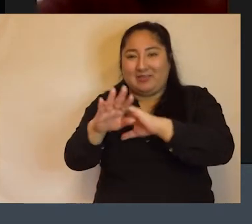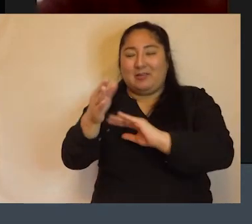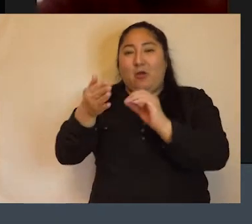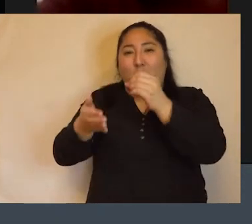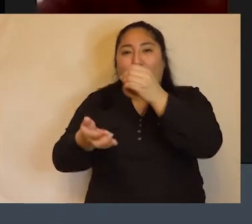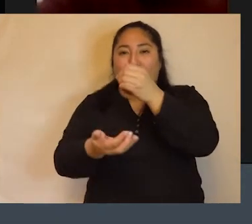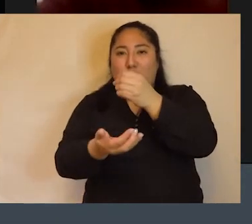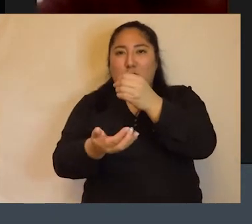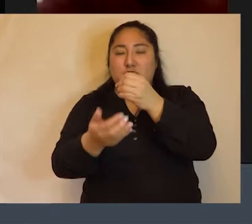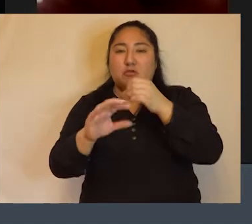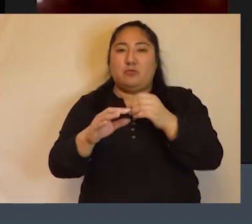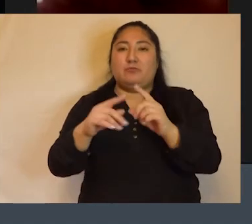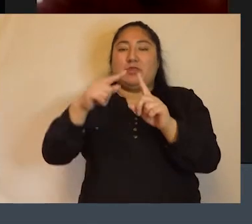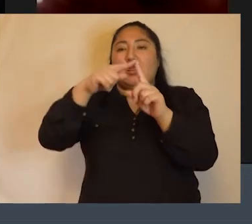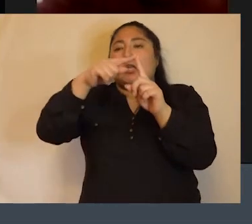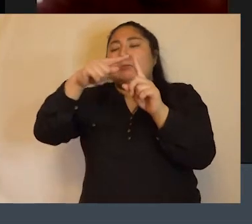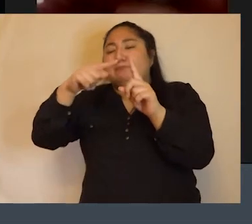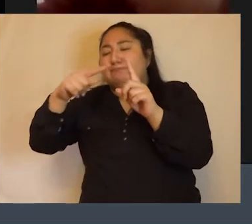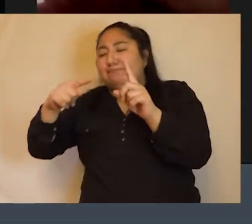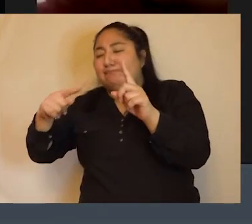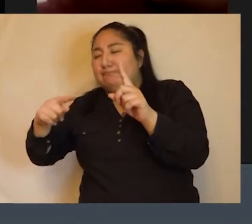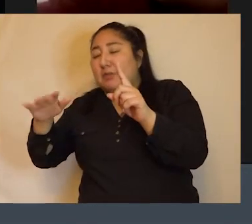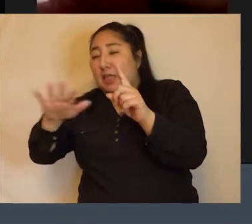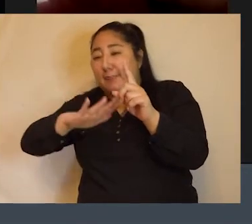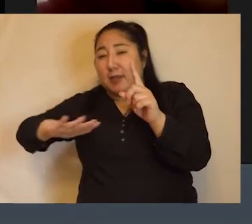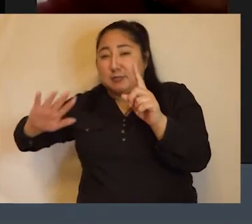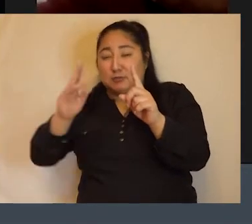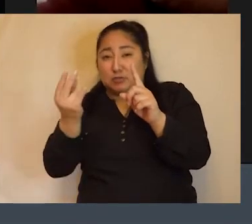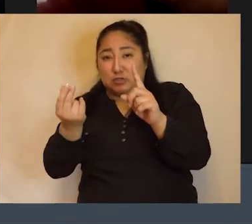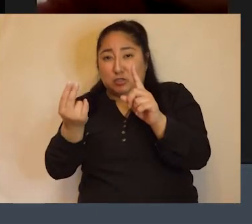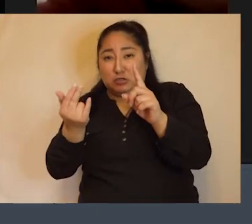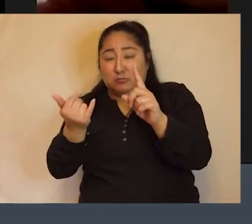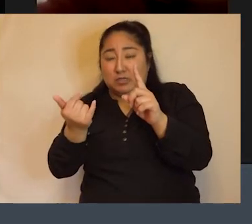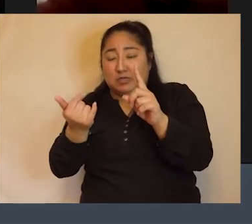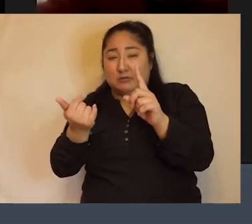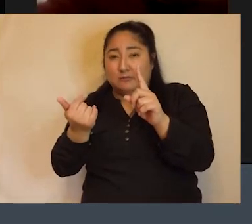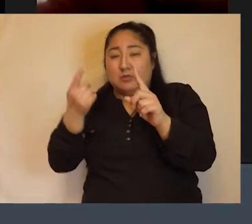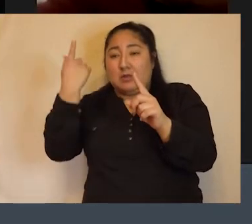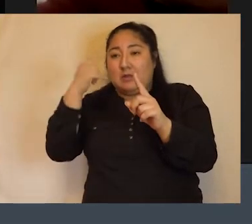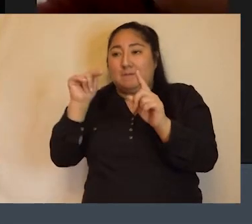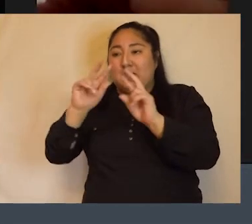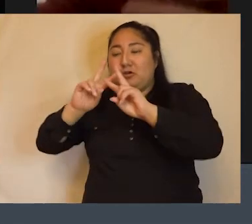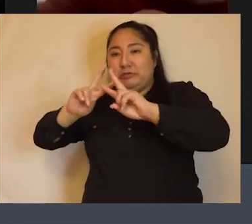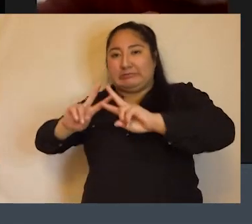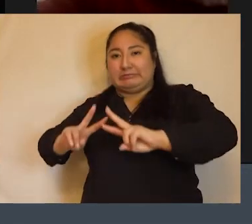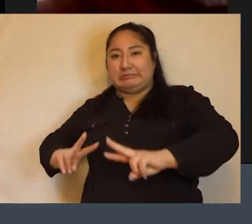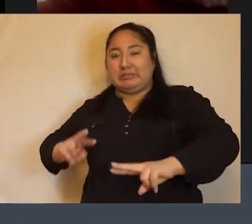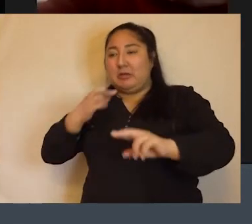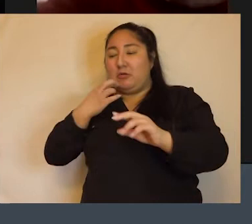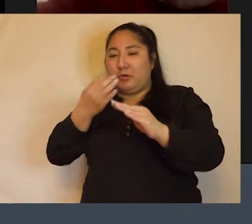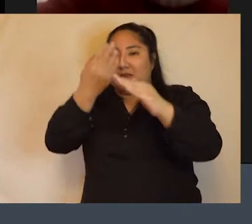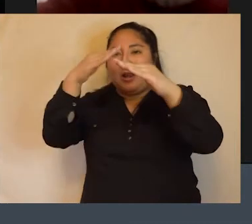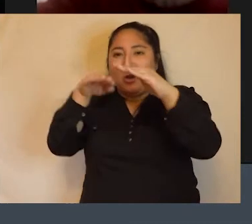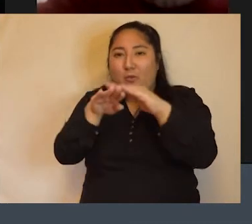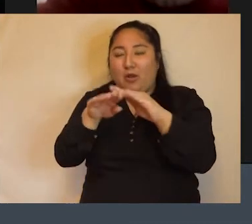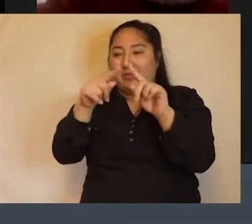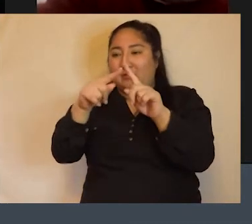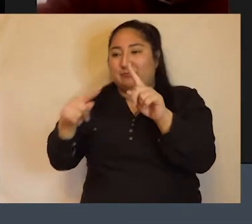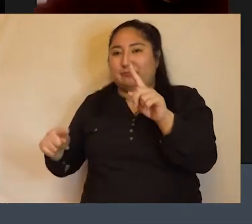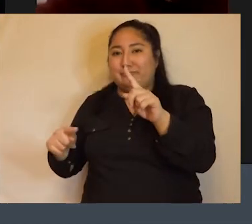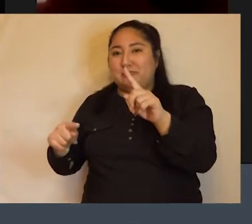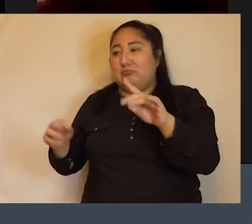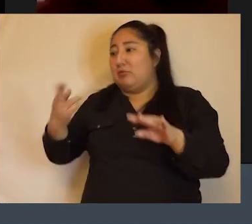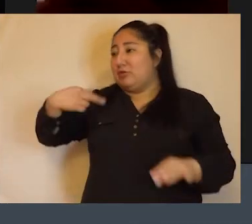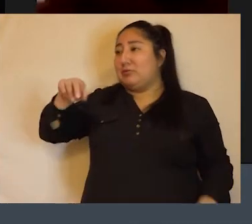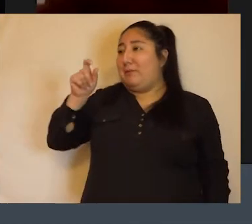fondo que, aunque vaya en desmedro de su situación financiera, ¿ya? Pero que lo deje tranquilo, porque al final